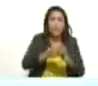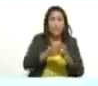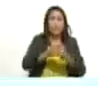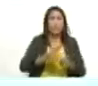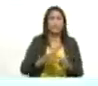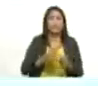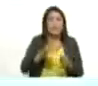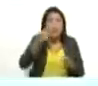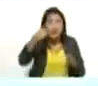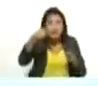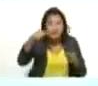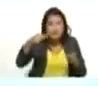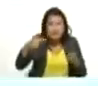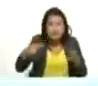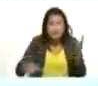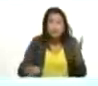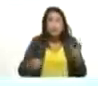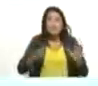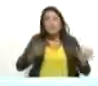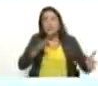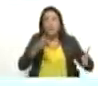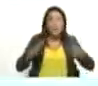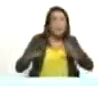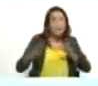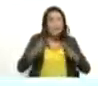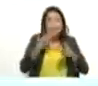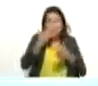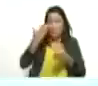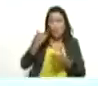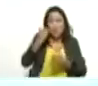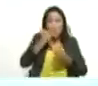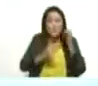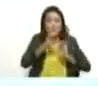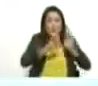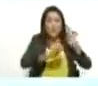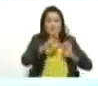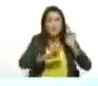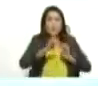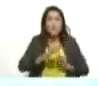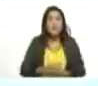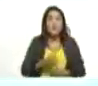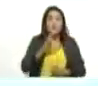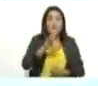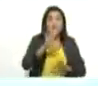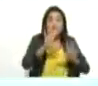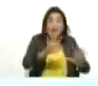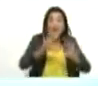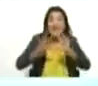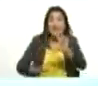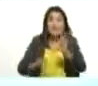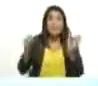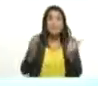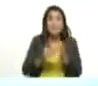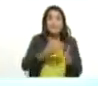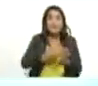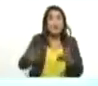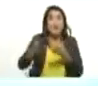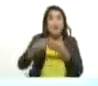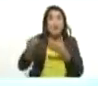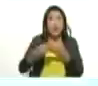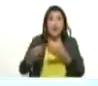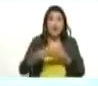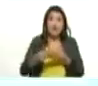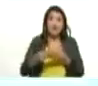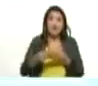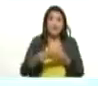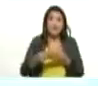empresa que está estimada, de acuerdo al último valor en Estados Unidos, en más de 13 mil millones de dólares. Y